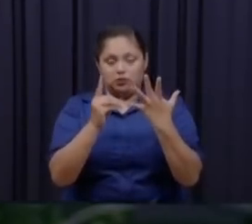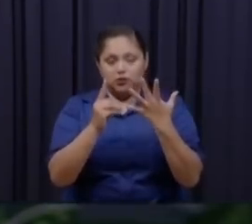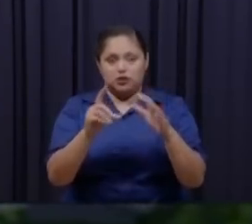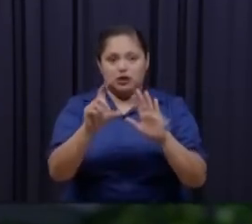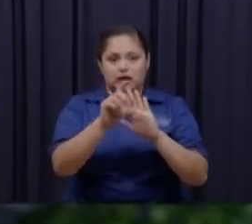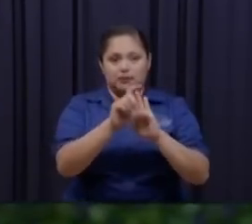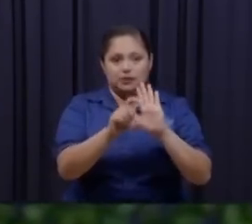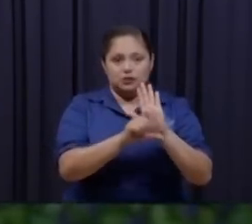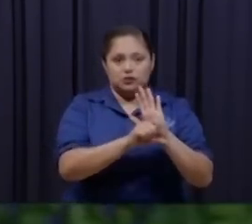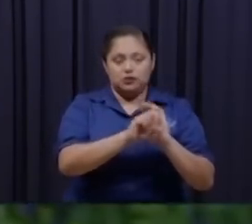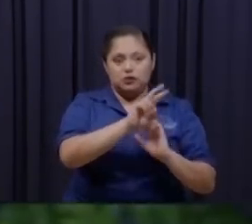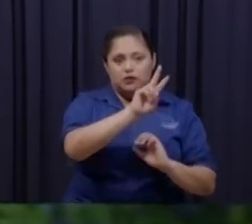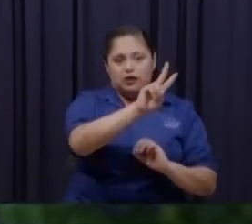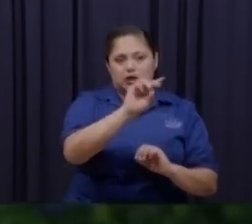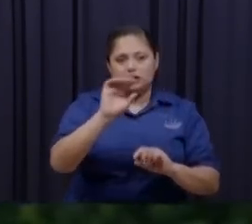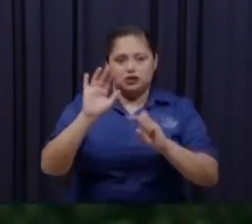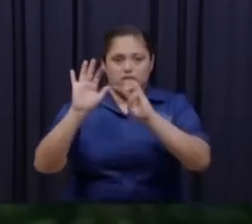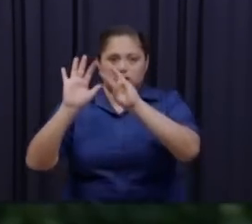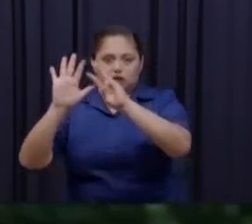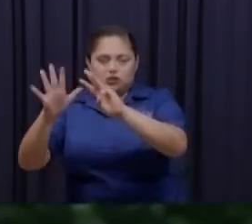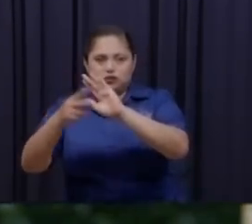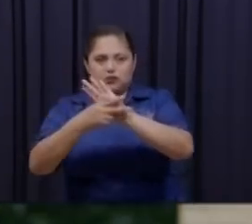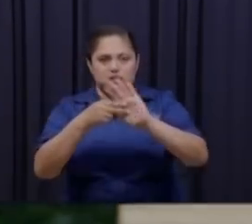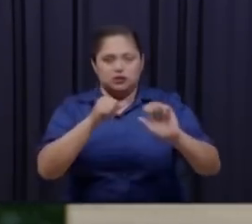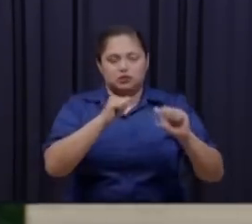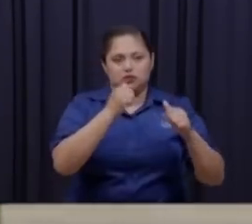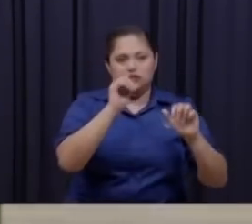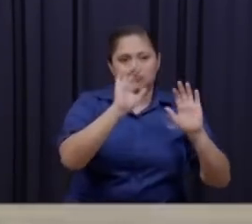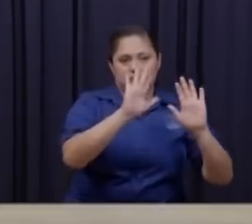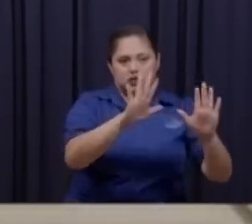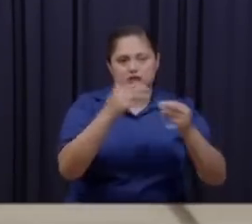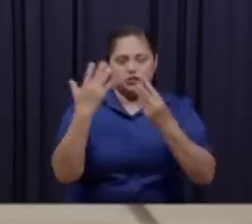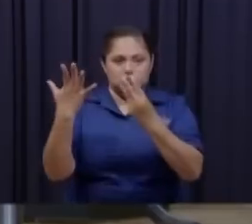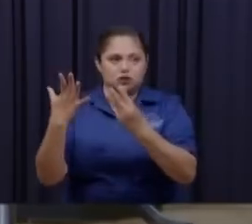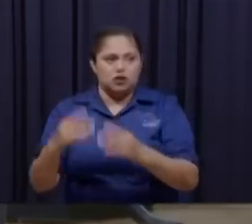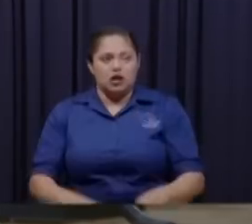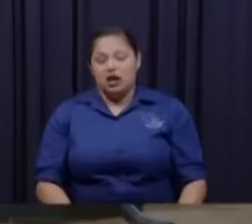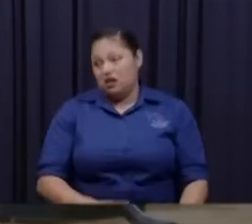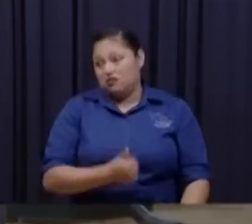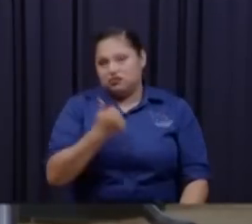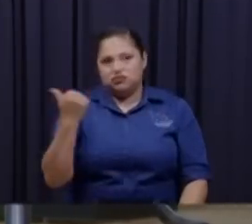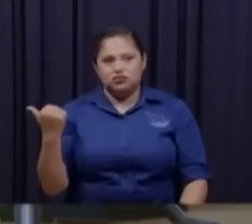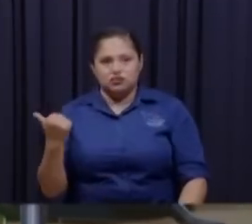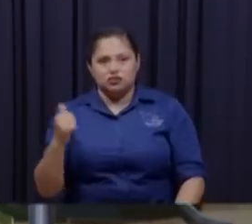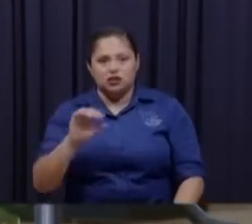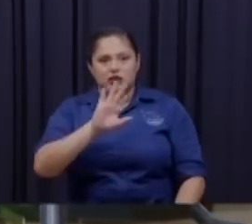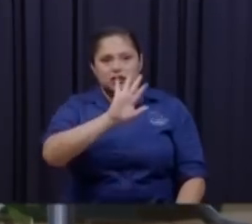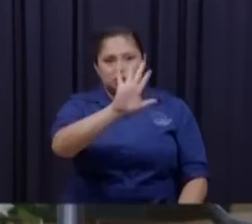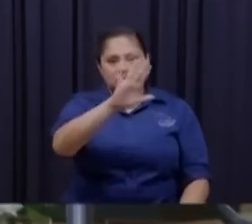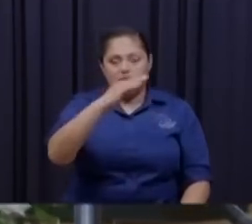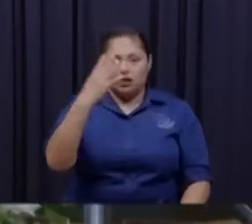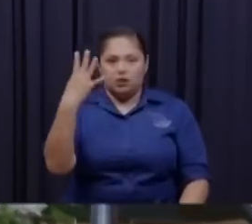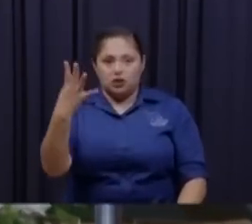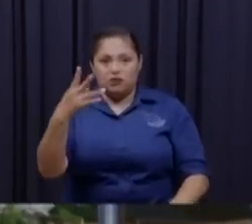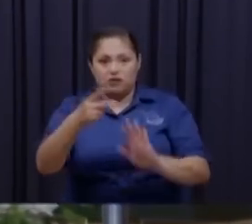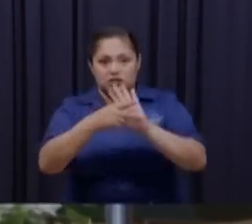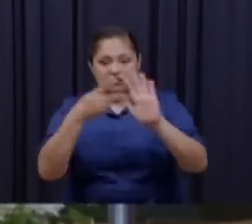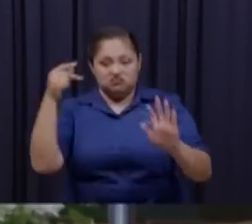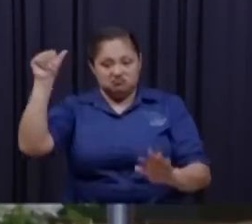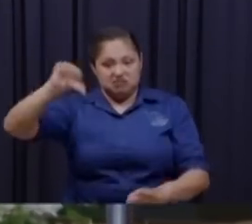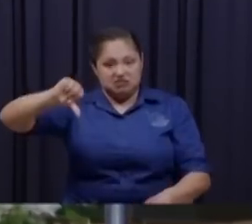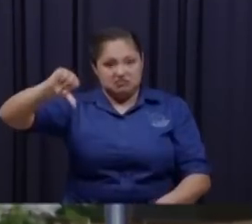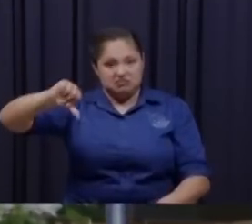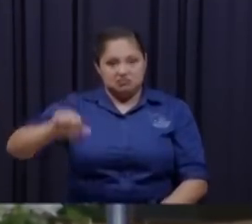28, 14 versículos de bendición. Y los otros 50 y qué, 54 versículos de